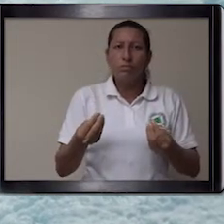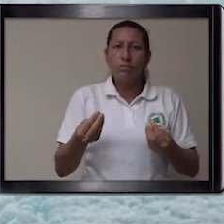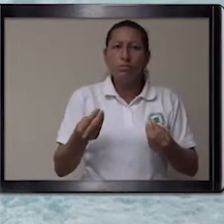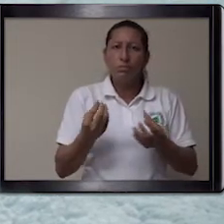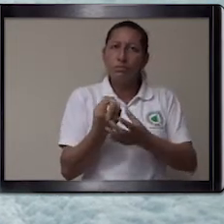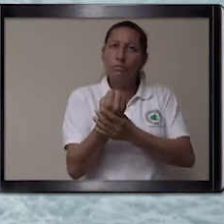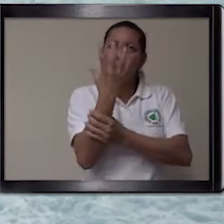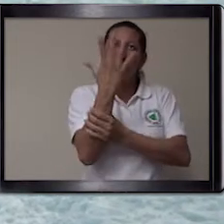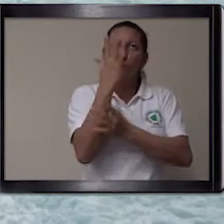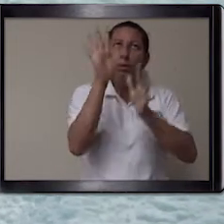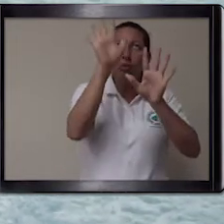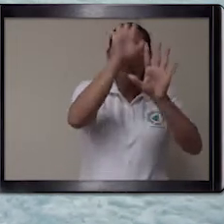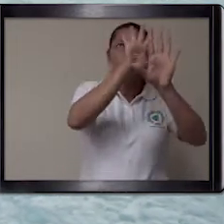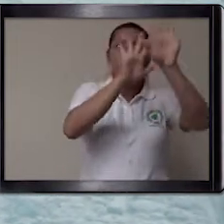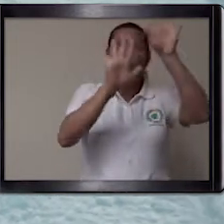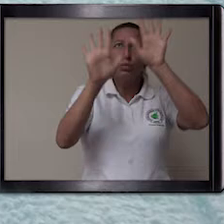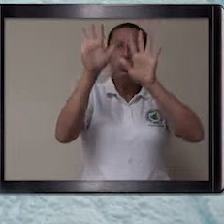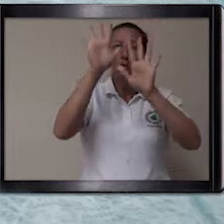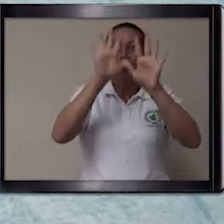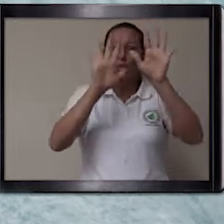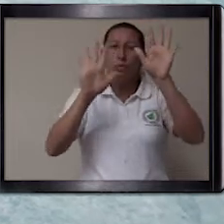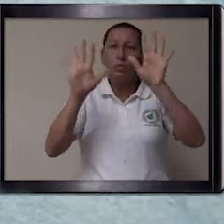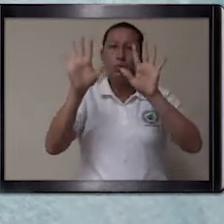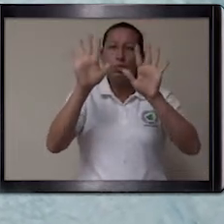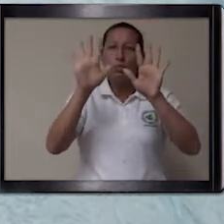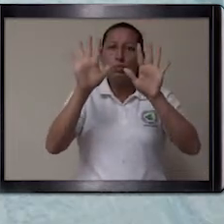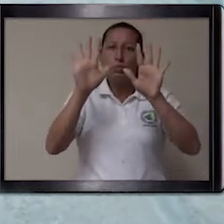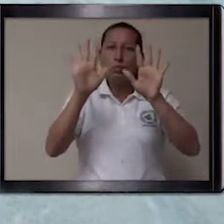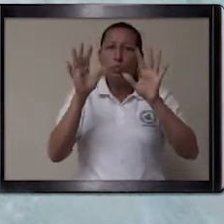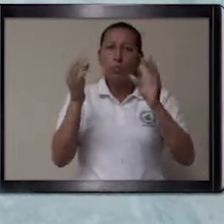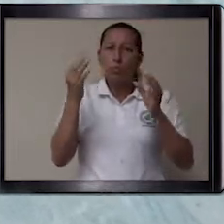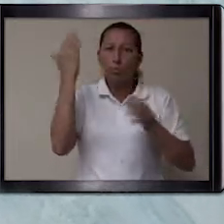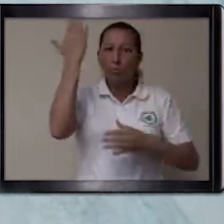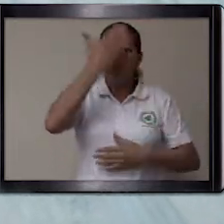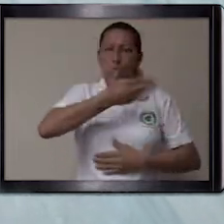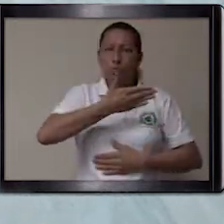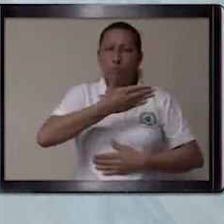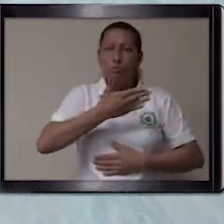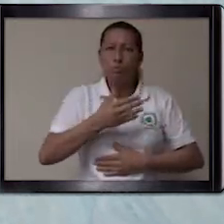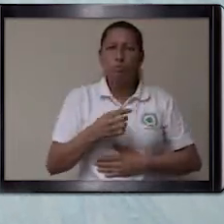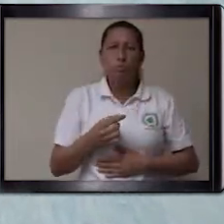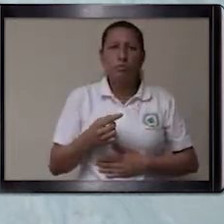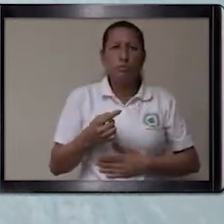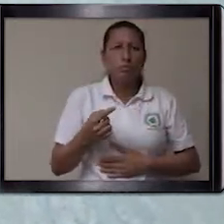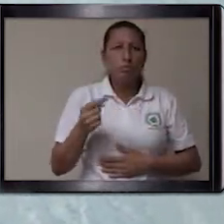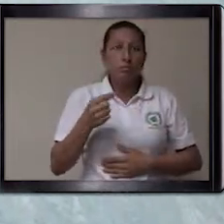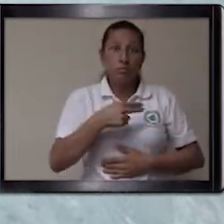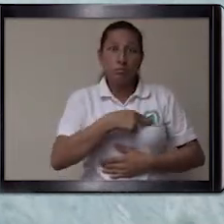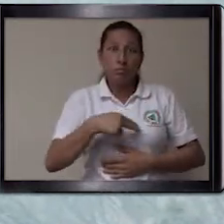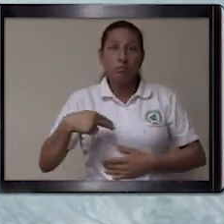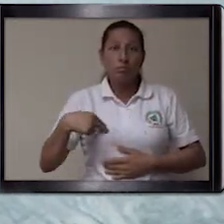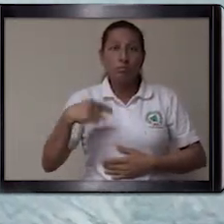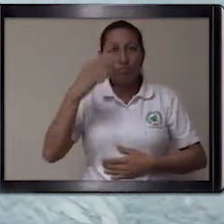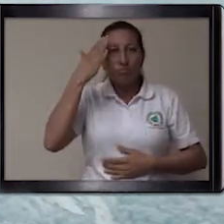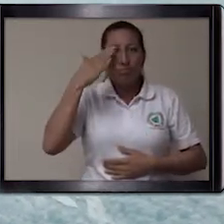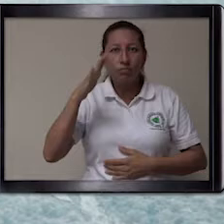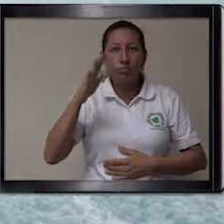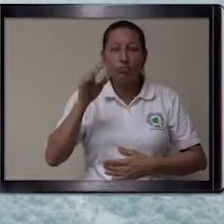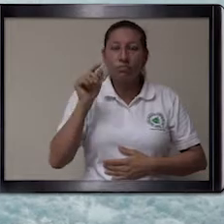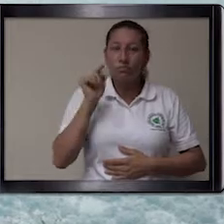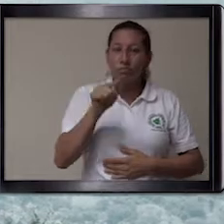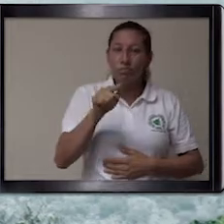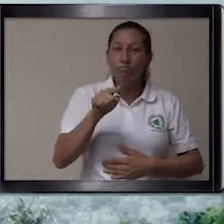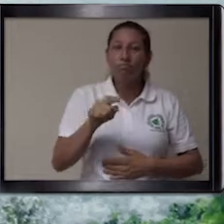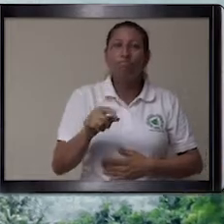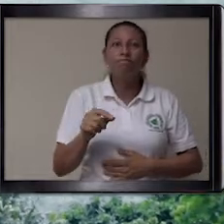Pero si ellos empiezan a notar de que las corrientes de agua, ¿verdad?, son cada vez más fuertes y vienen arrastrando material más grande, piedras, lodo,